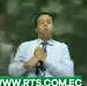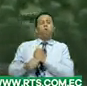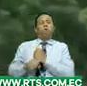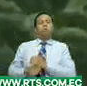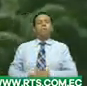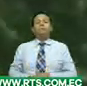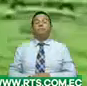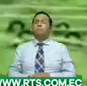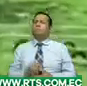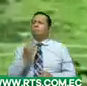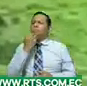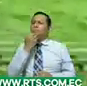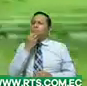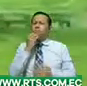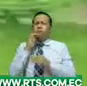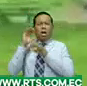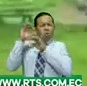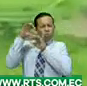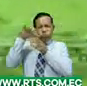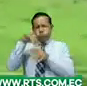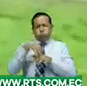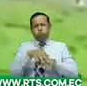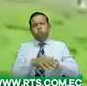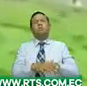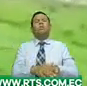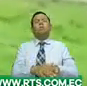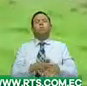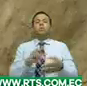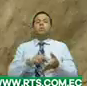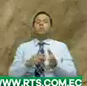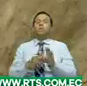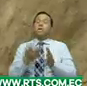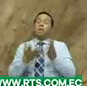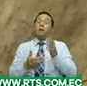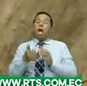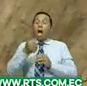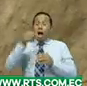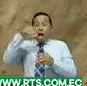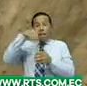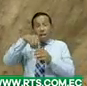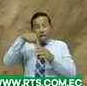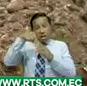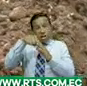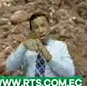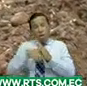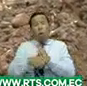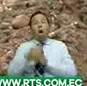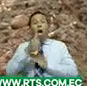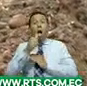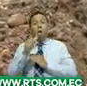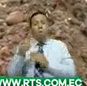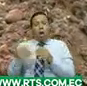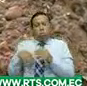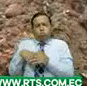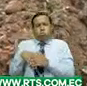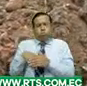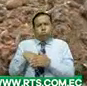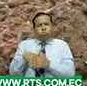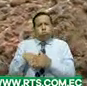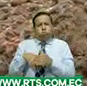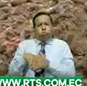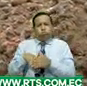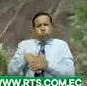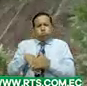habría ocurrido por la acumulación de aguas subterráneas, sumado al mal temporal. Se realizan estudios en esta falla